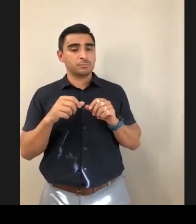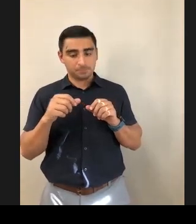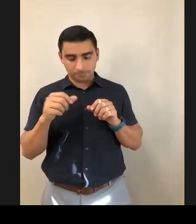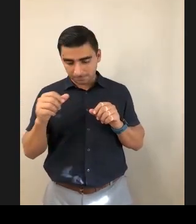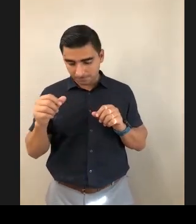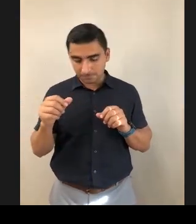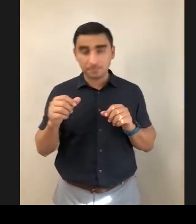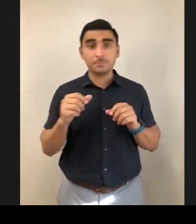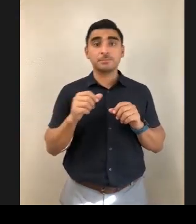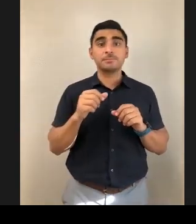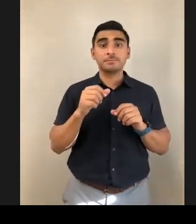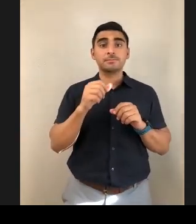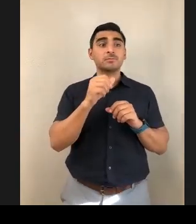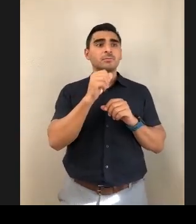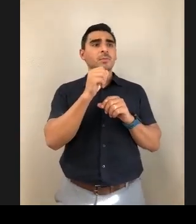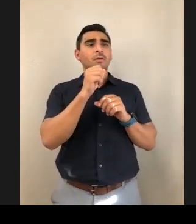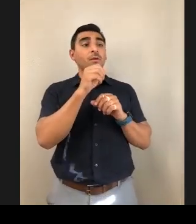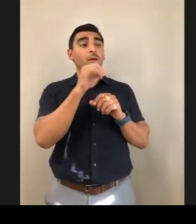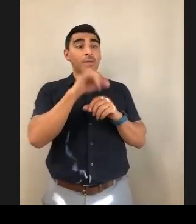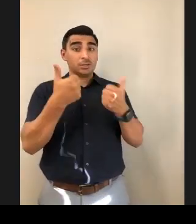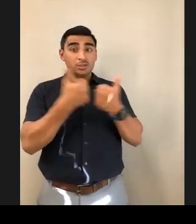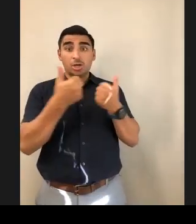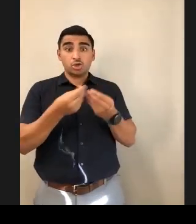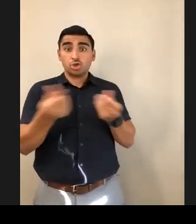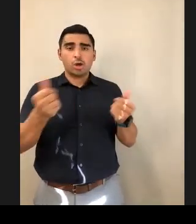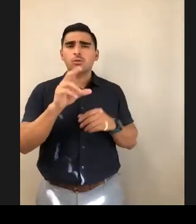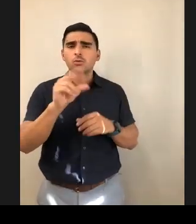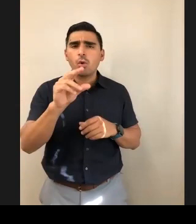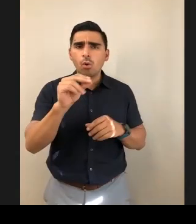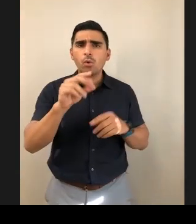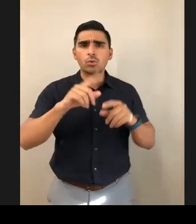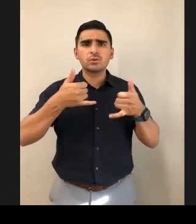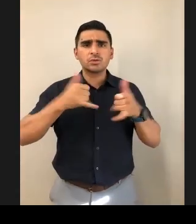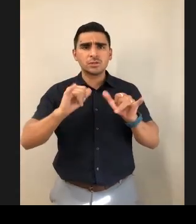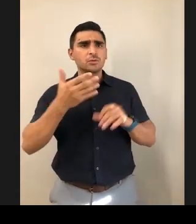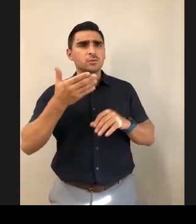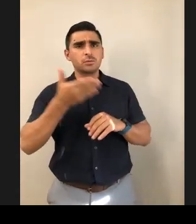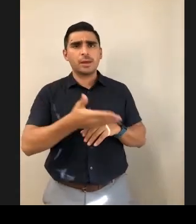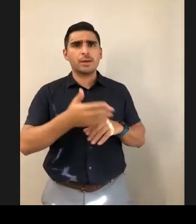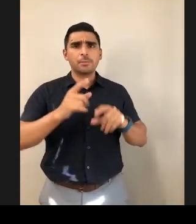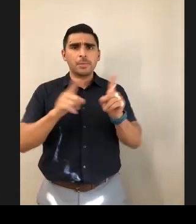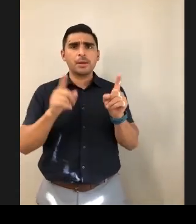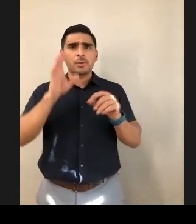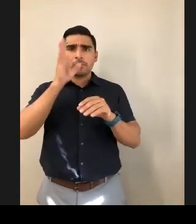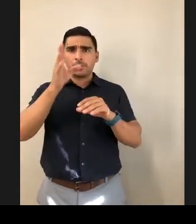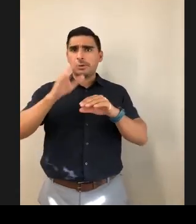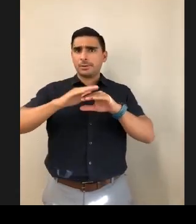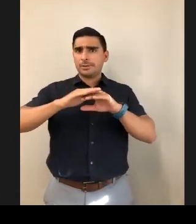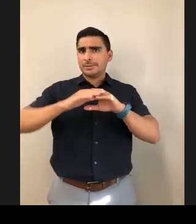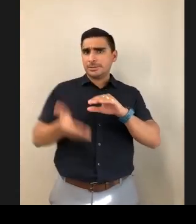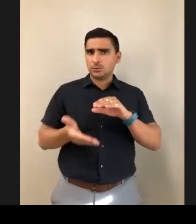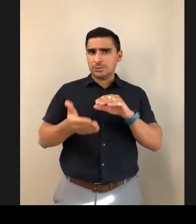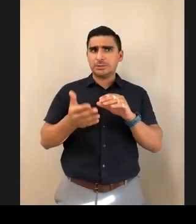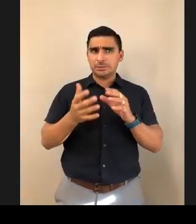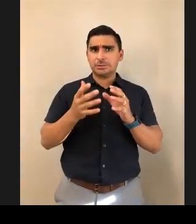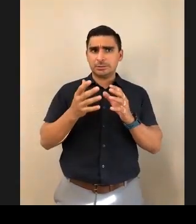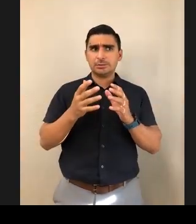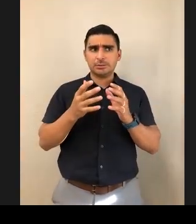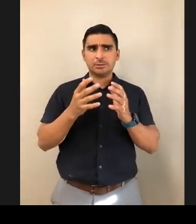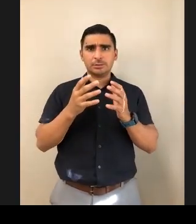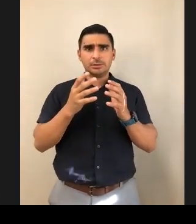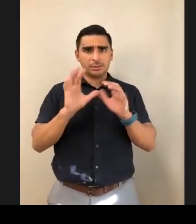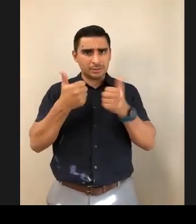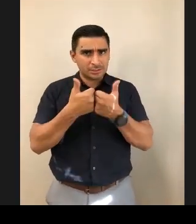pues empiezas a tener un poco de avance. No es que van a tener total confianza,